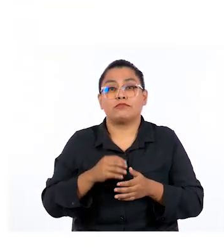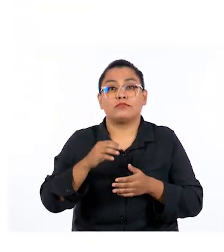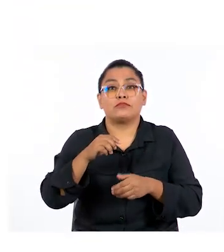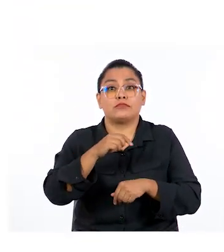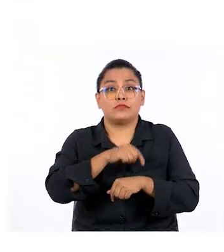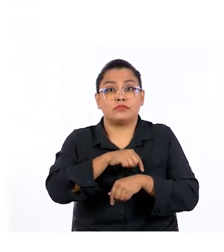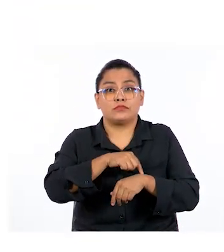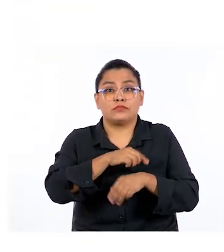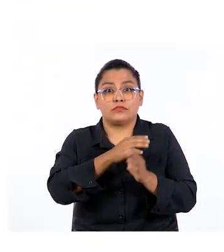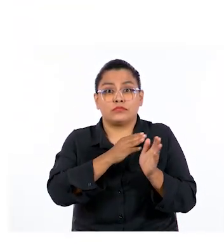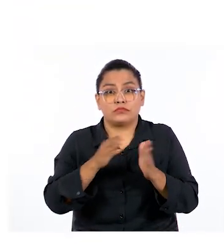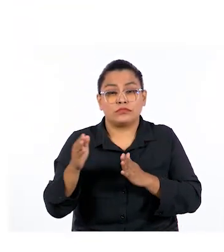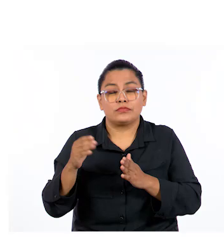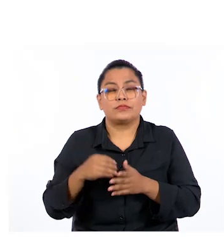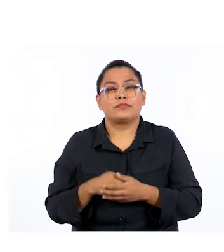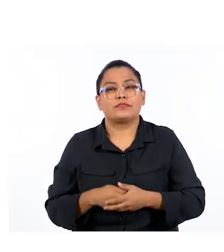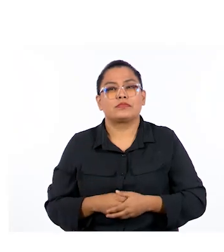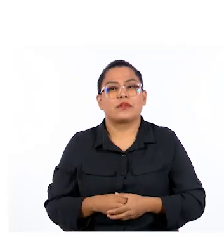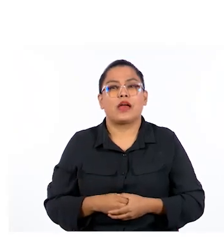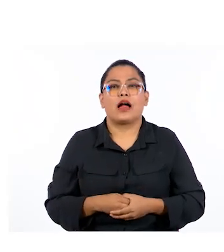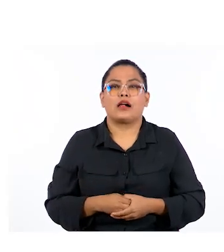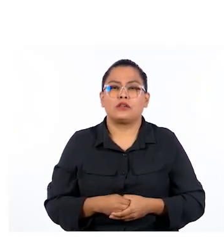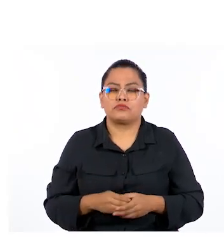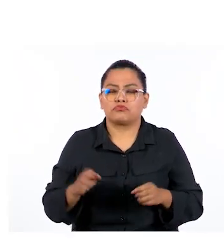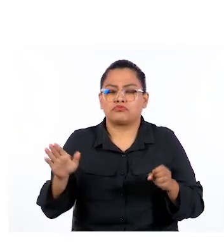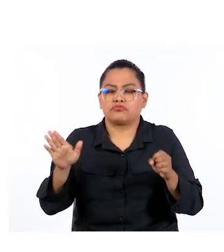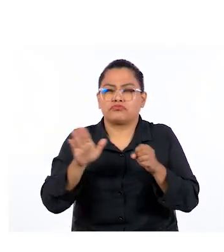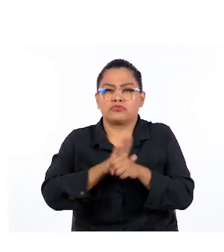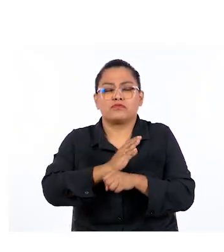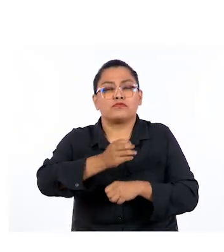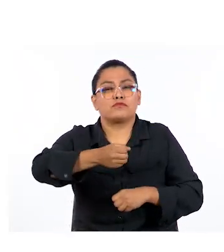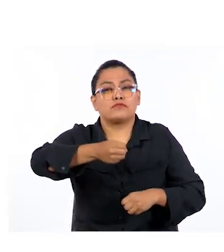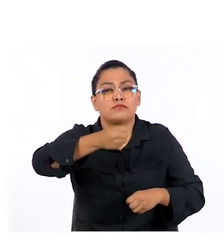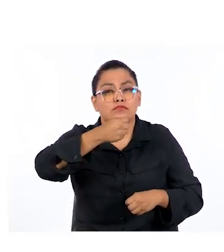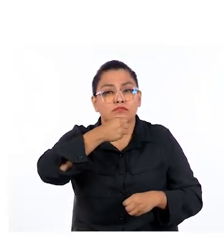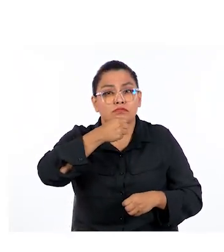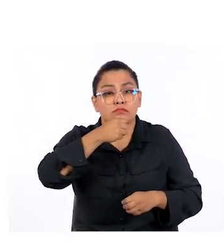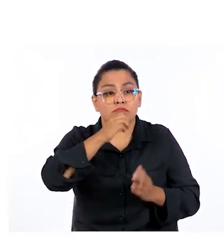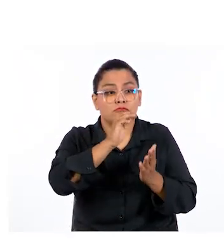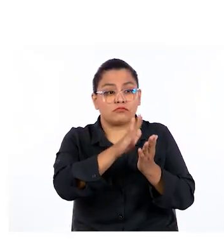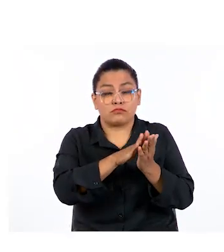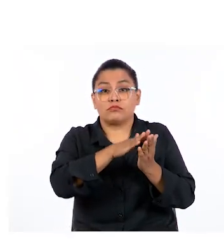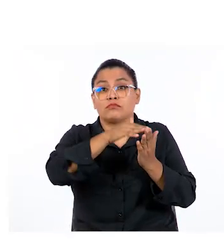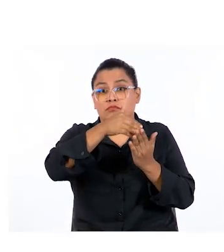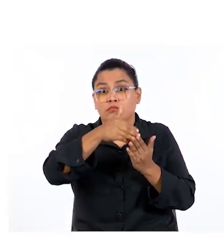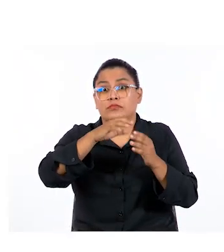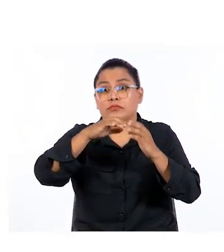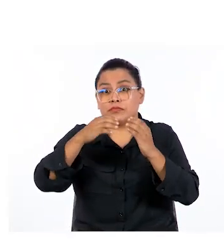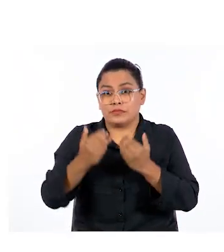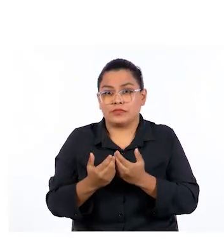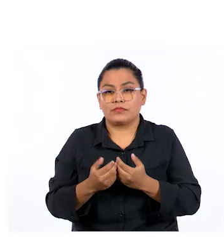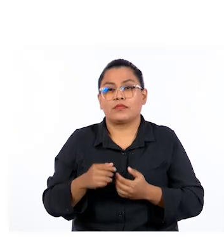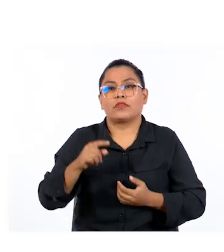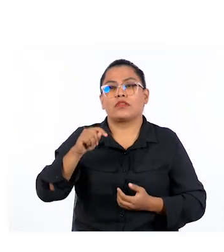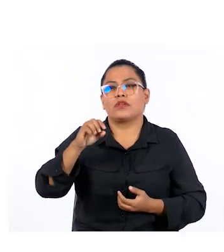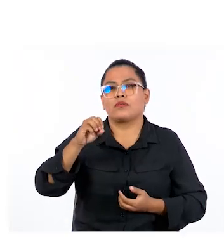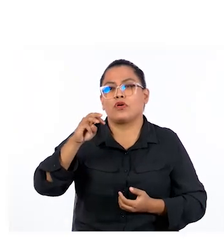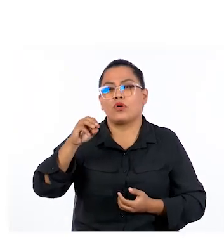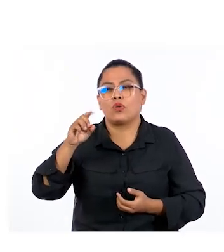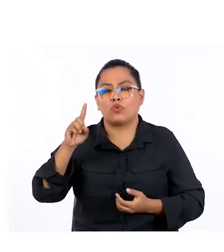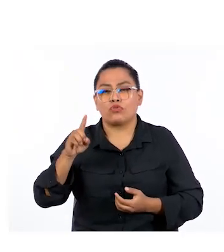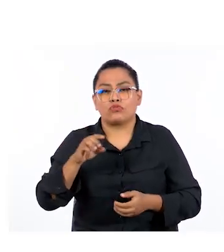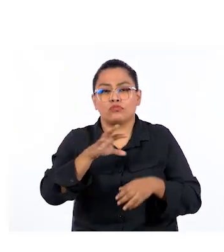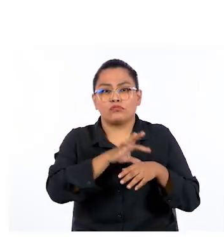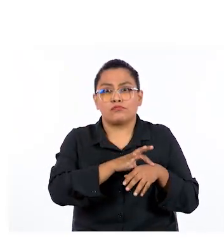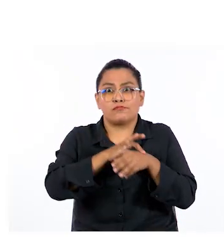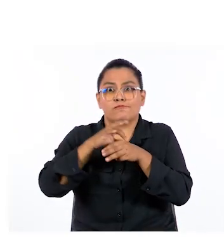es un espacio donde podrán completar la información para su planificación. El tomo 1 de la guía metodológica